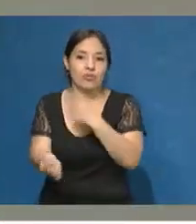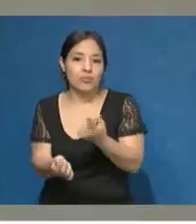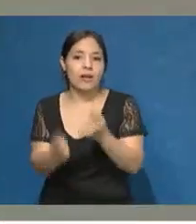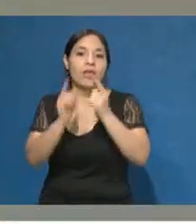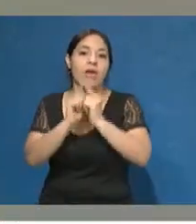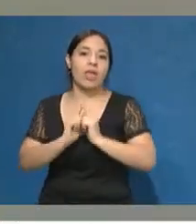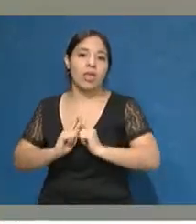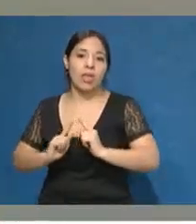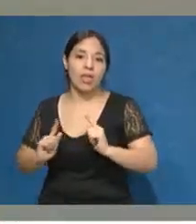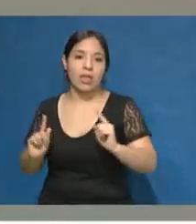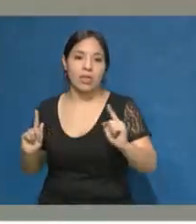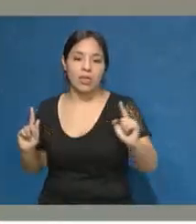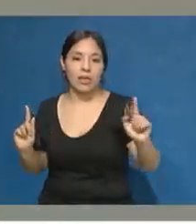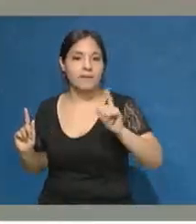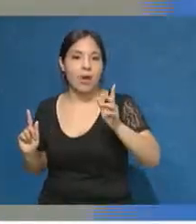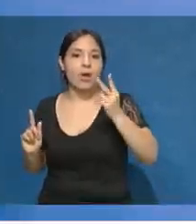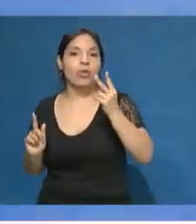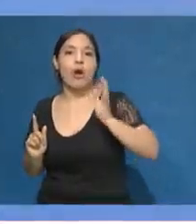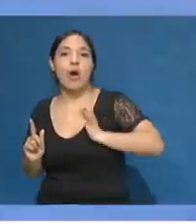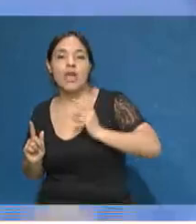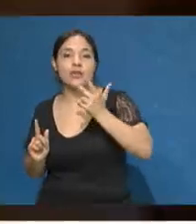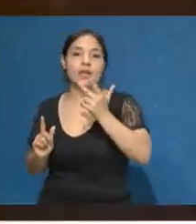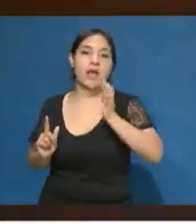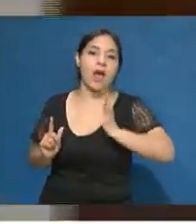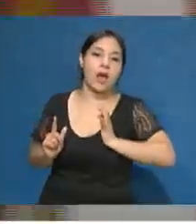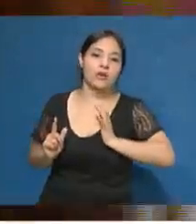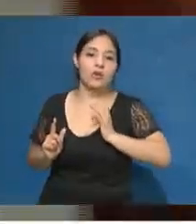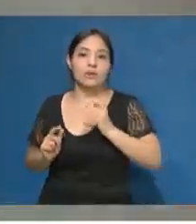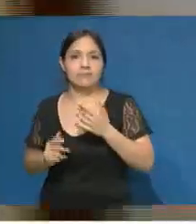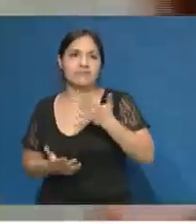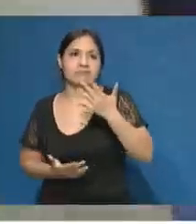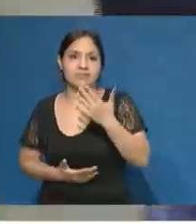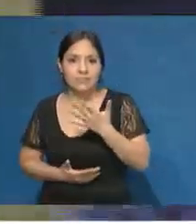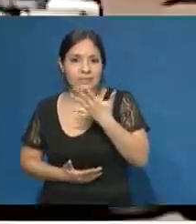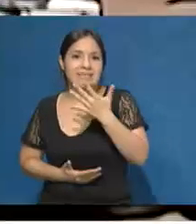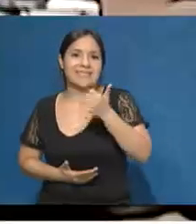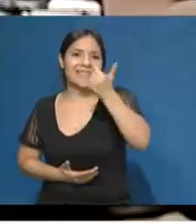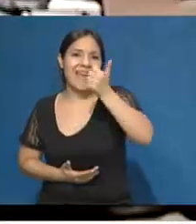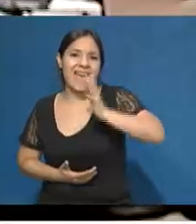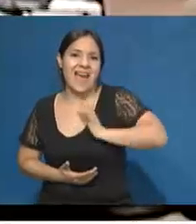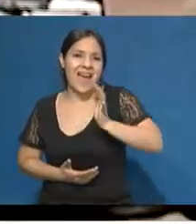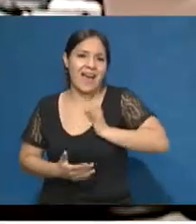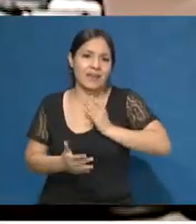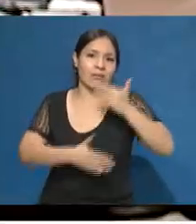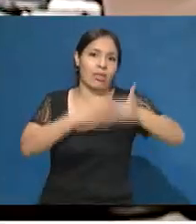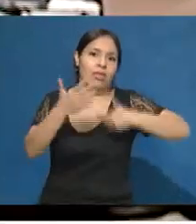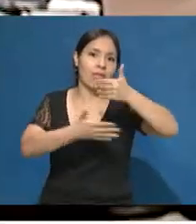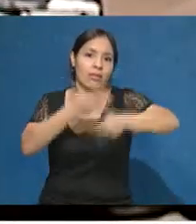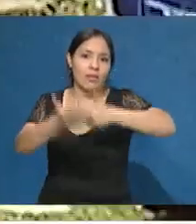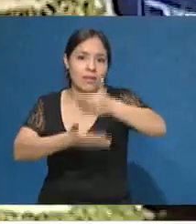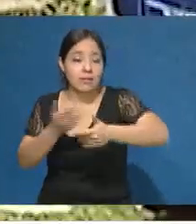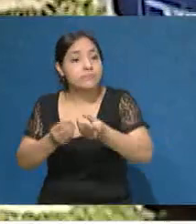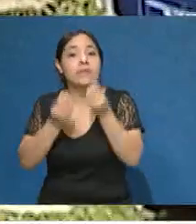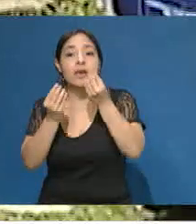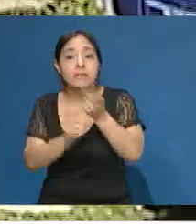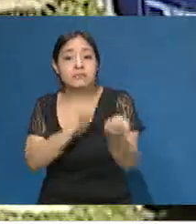casos que sucedieron 23 incluso ya con 6 qué es lo que pasó en este caso qué es lo que ha